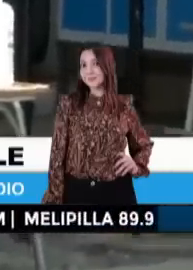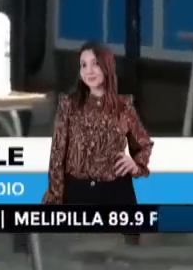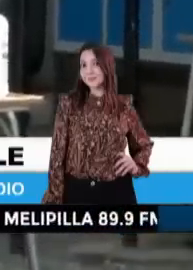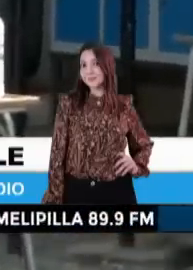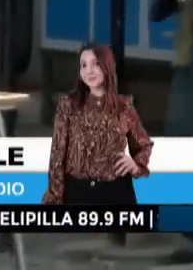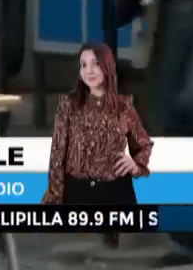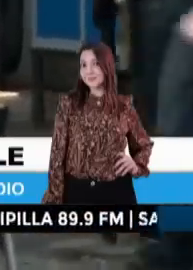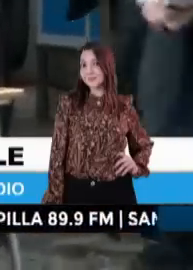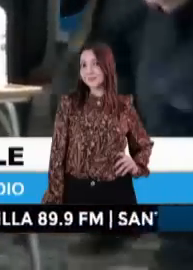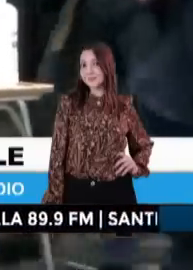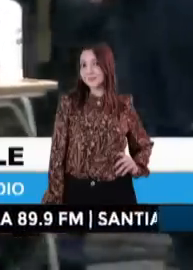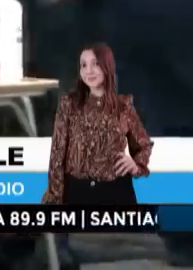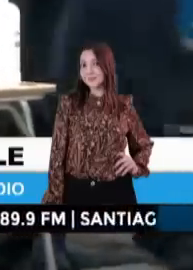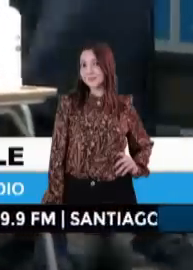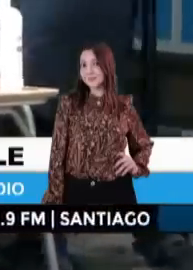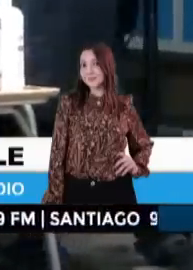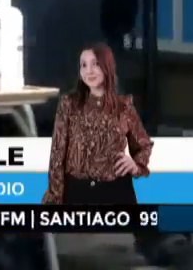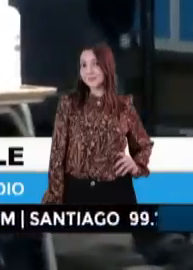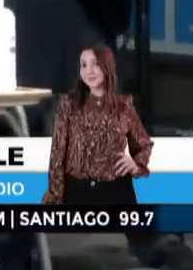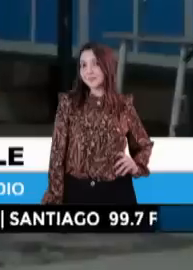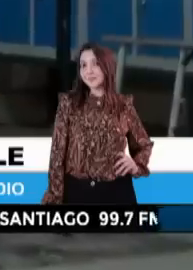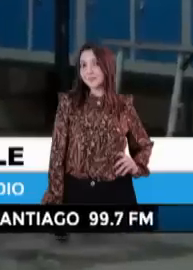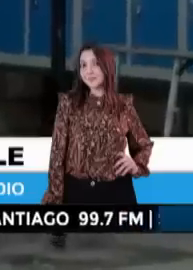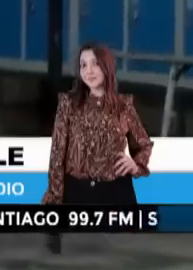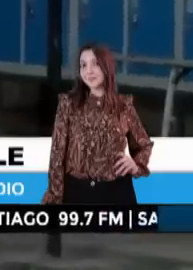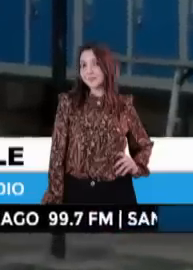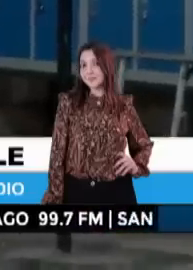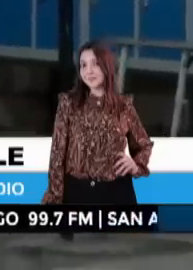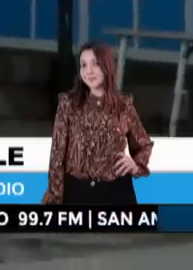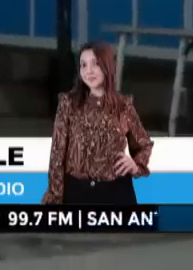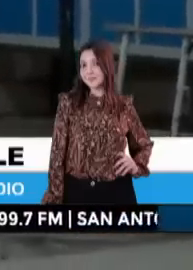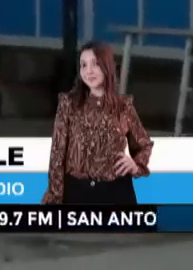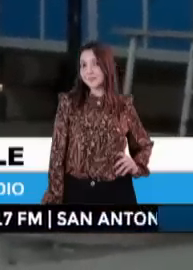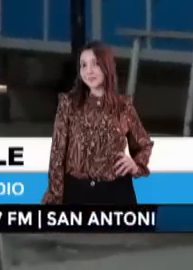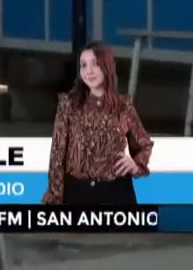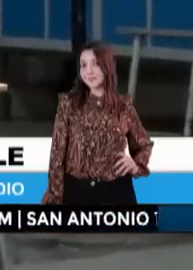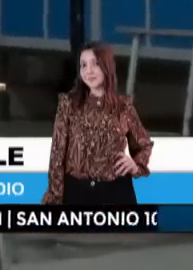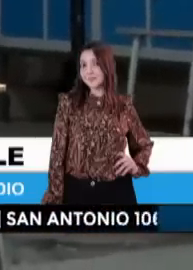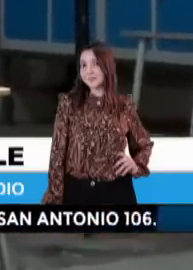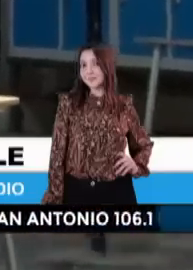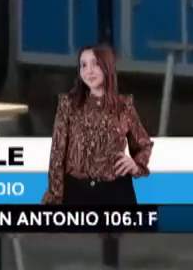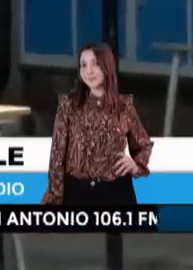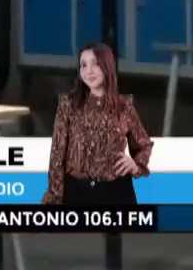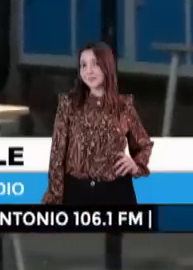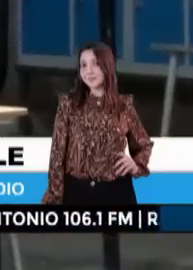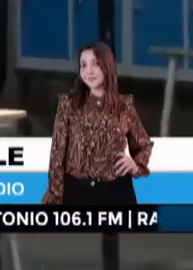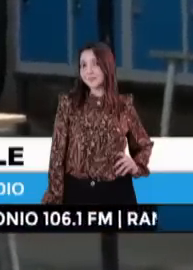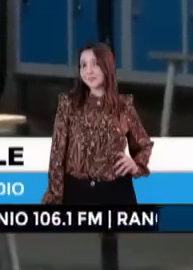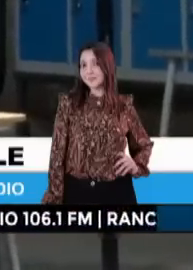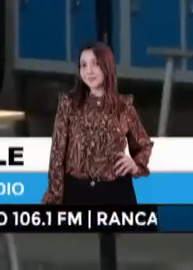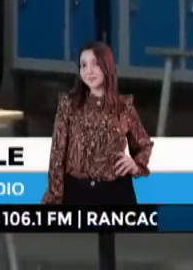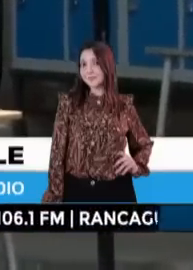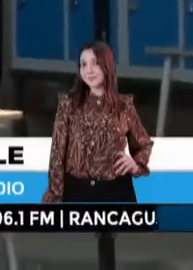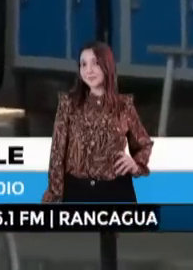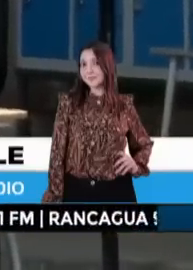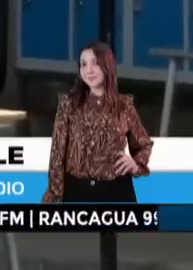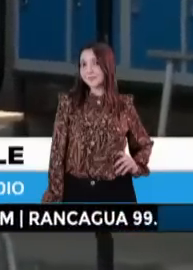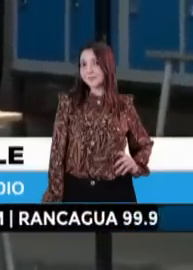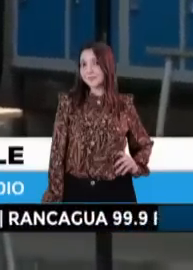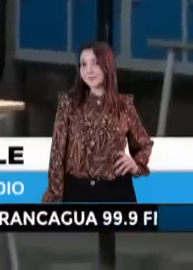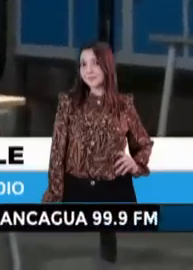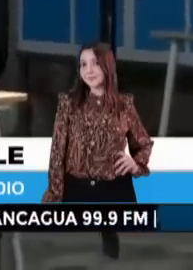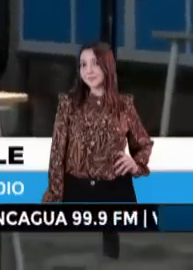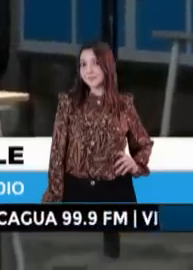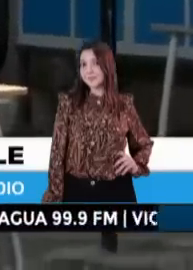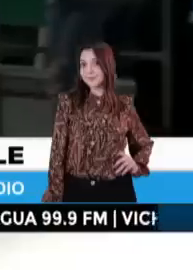ayer. De hecho, en la derecha ya señalaban que esta declaración era finalmente un guiño